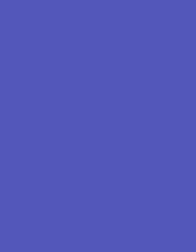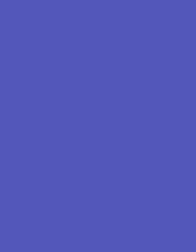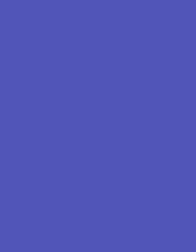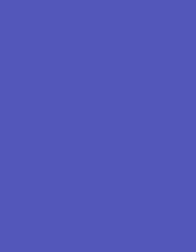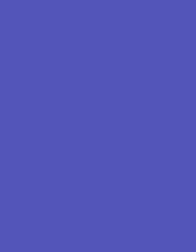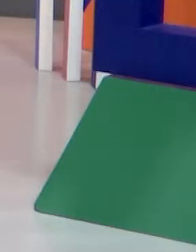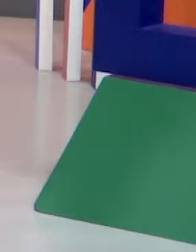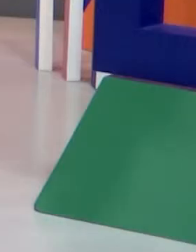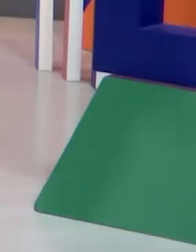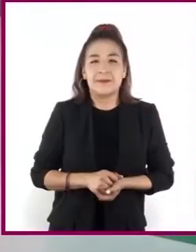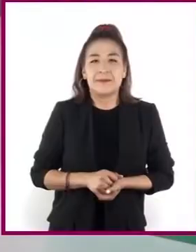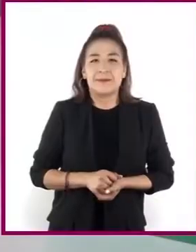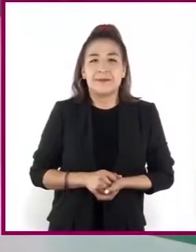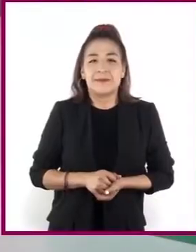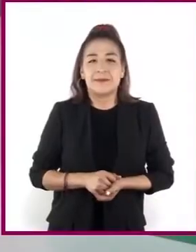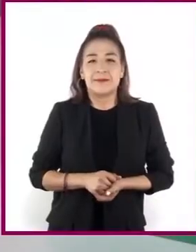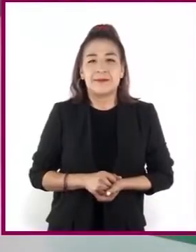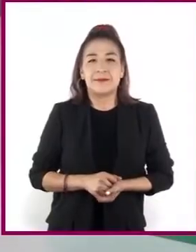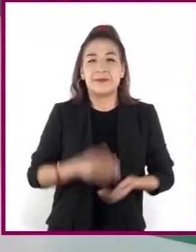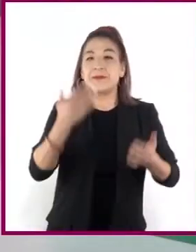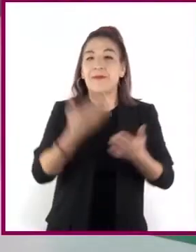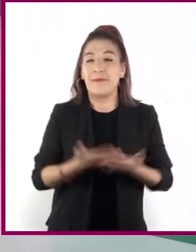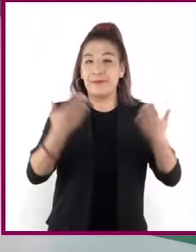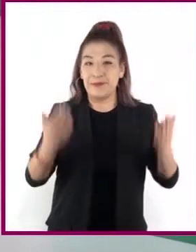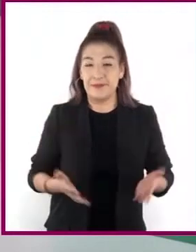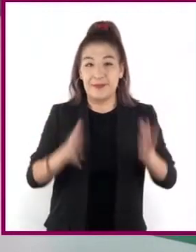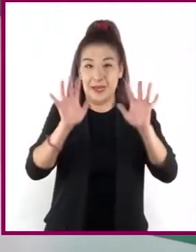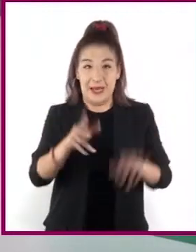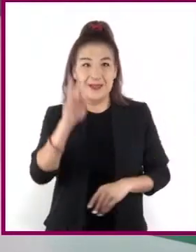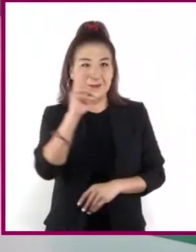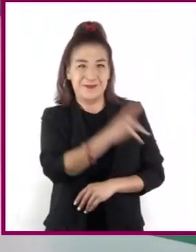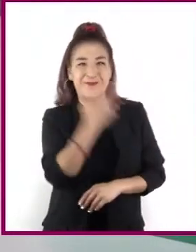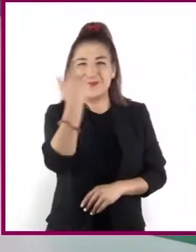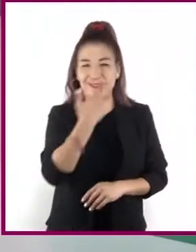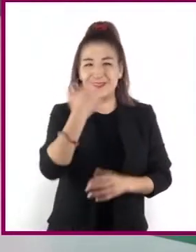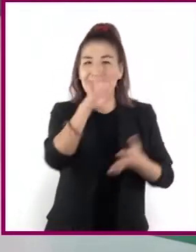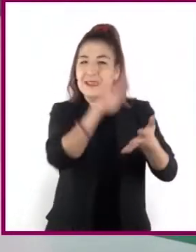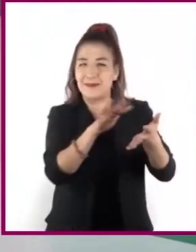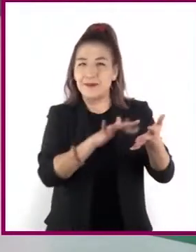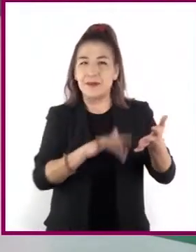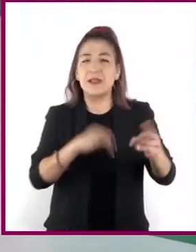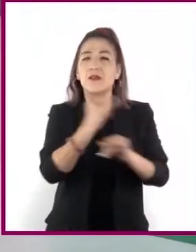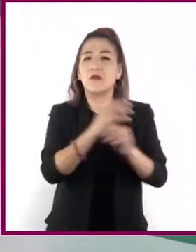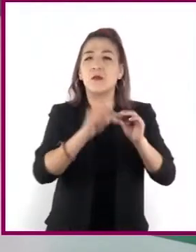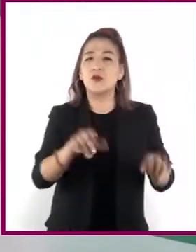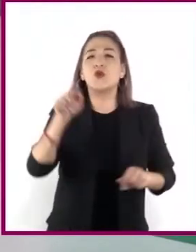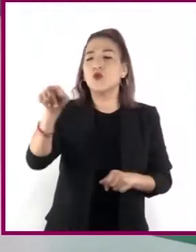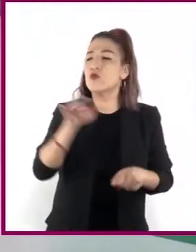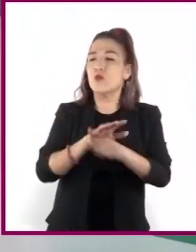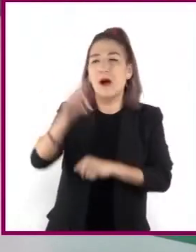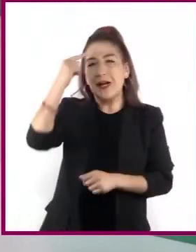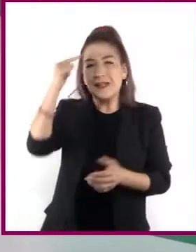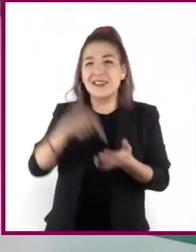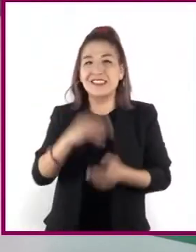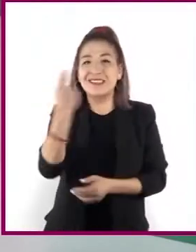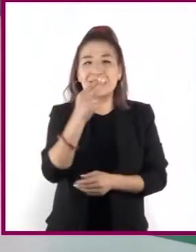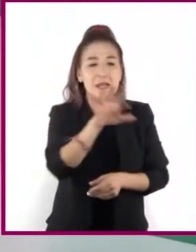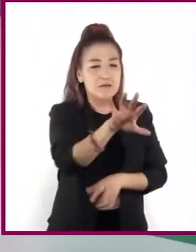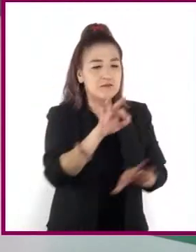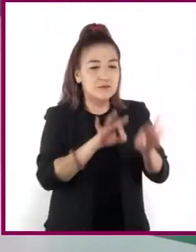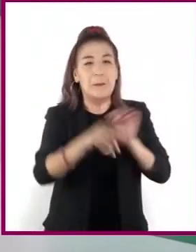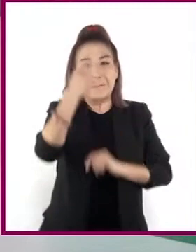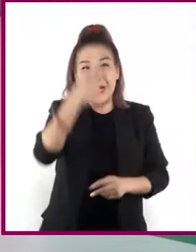necesario. Ahora que ya hemos revisado el texto, ¿qué aspectos consideras que serían los más adecuados